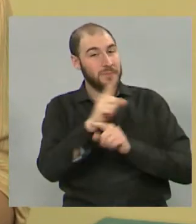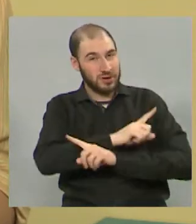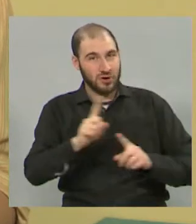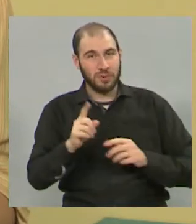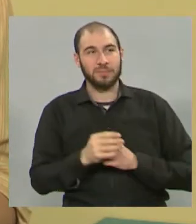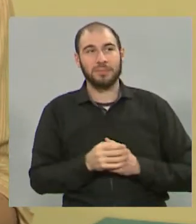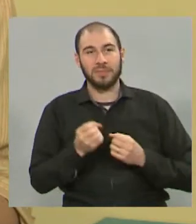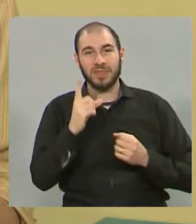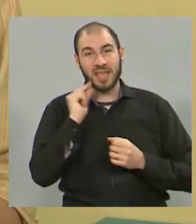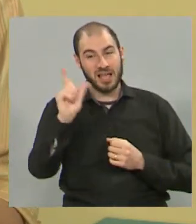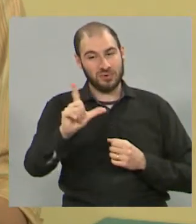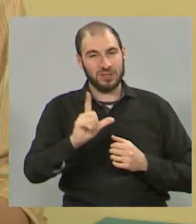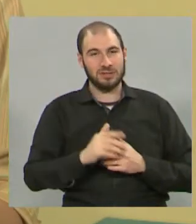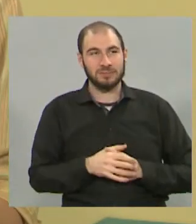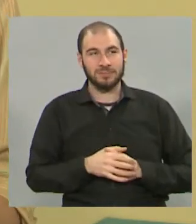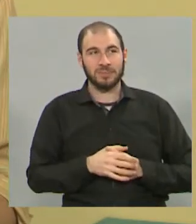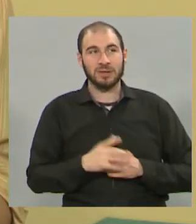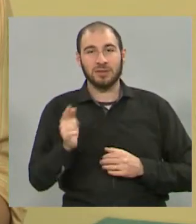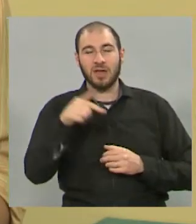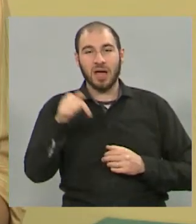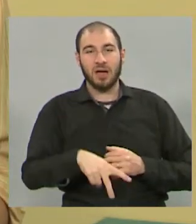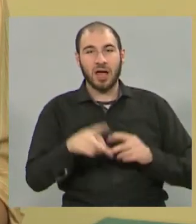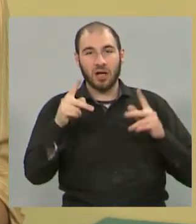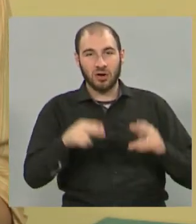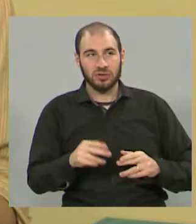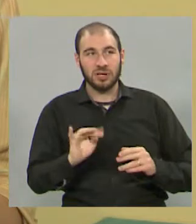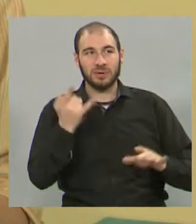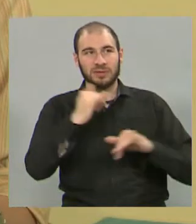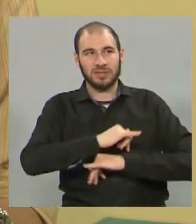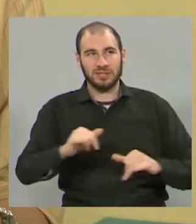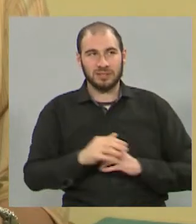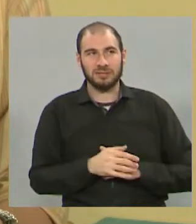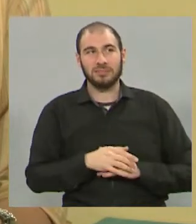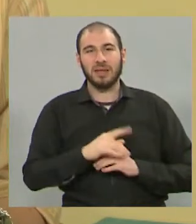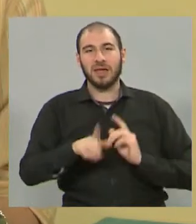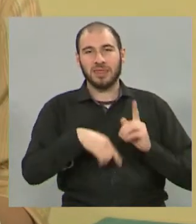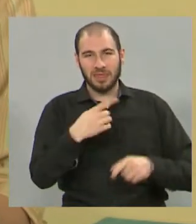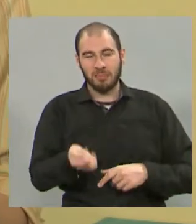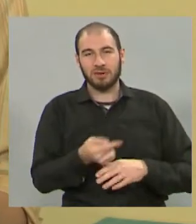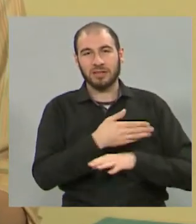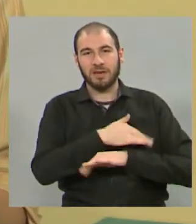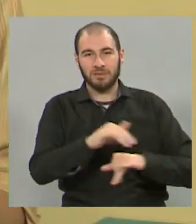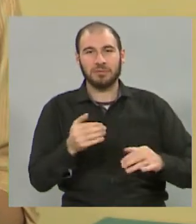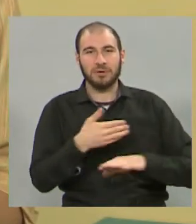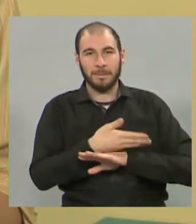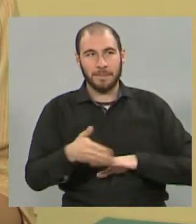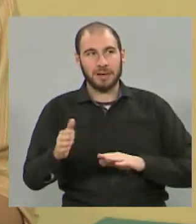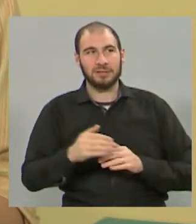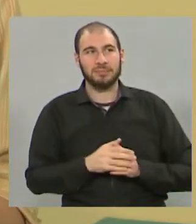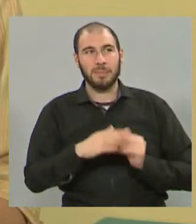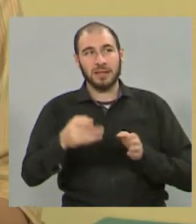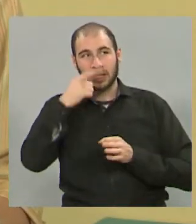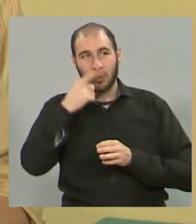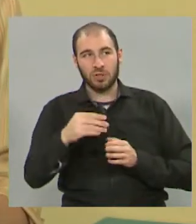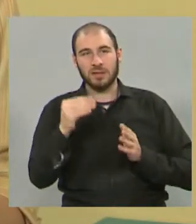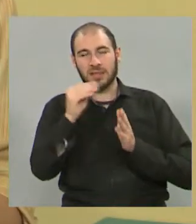importantes justamente el día al lunes nosotros vamos a ir a una tanda en universidad noticias y enseguida regresamos con el último bloque y la